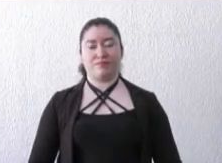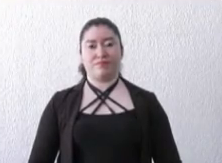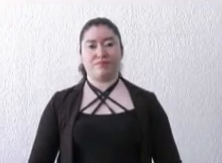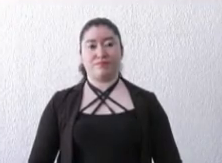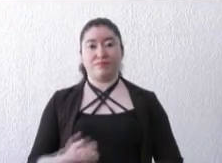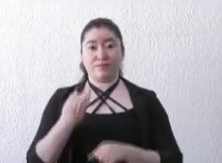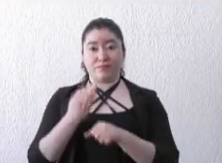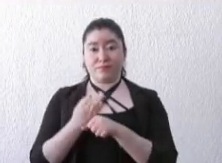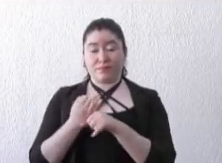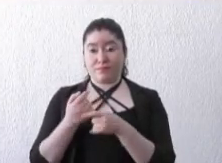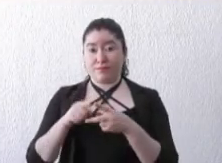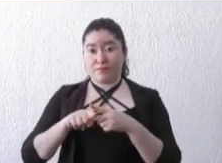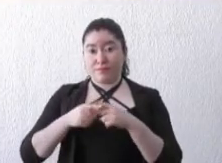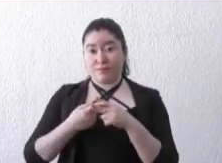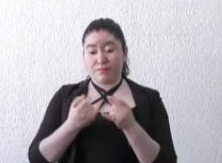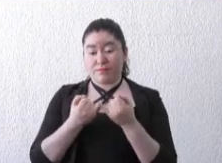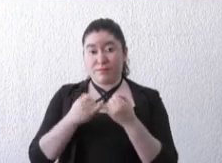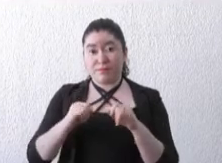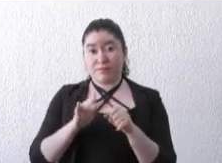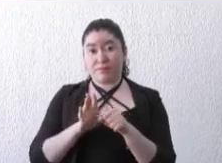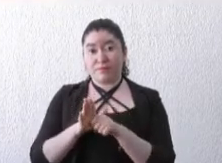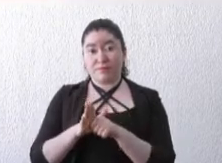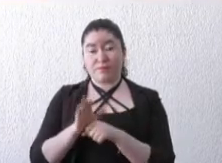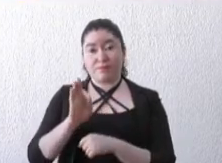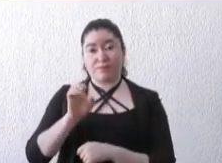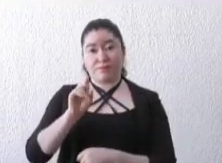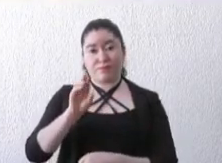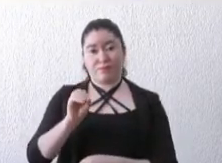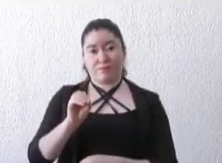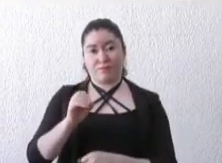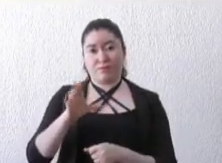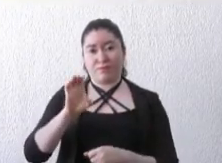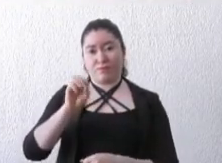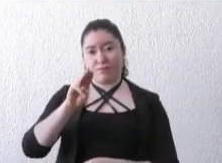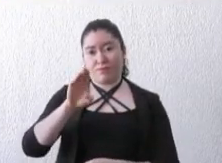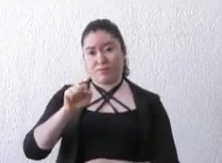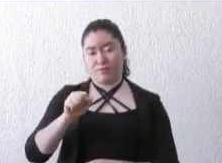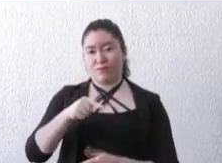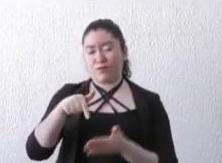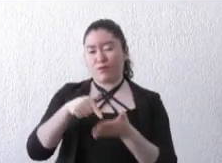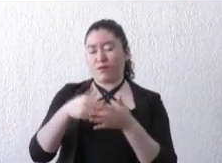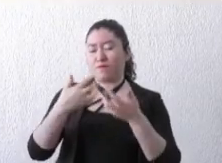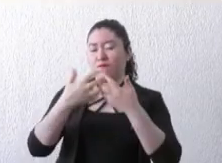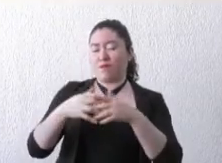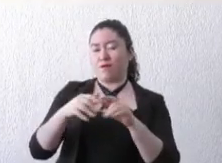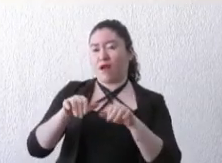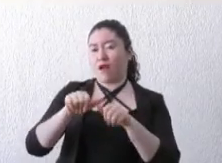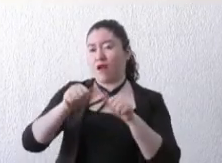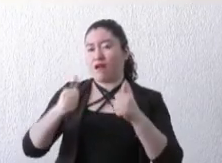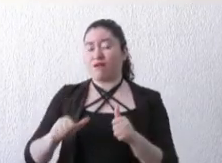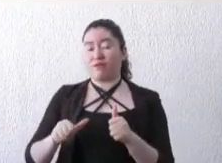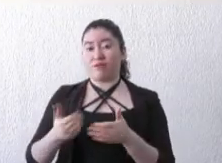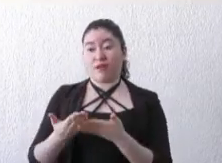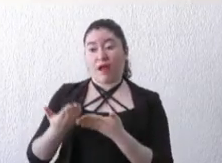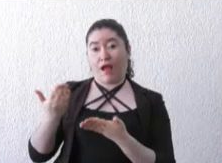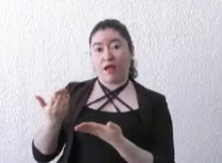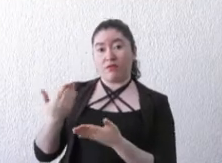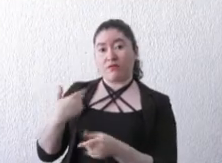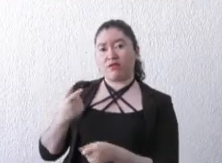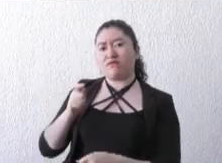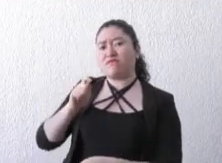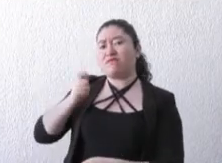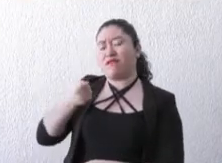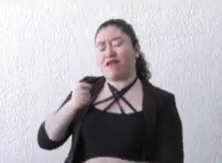Hoy inauguramos la Fábrica de Artes y Oficios Faro Cosmos, en el espacio que durante muchos años ocupó el Cine